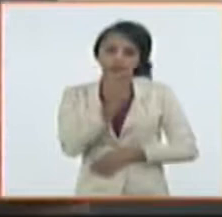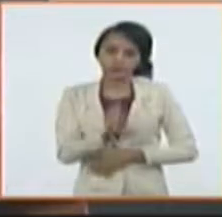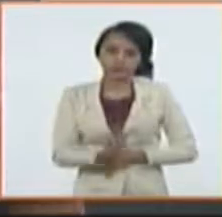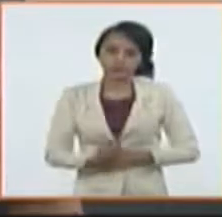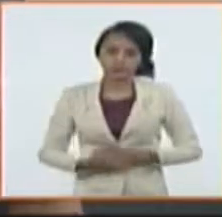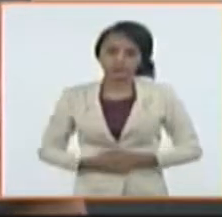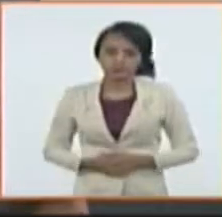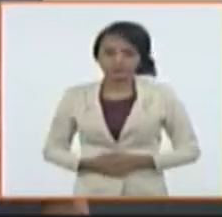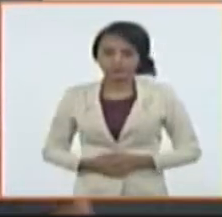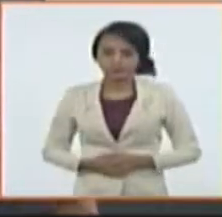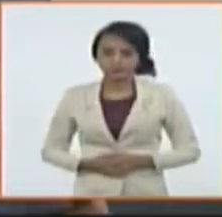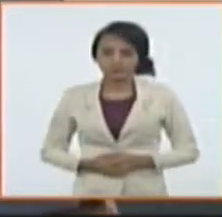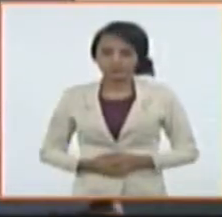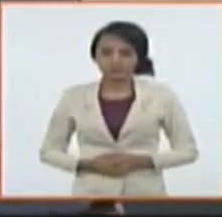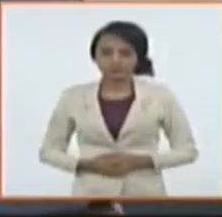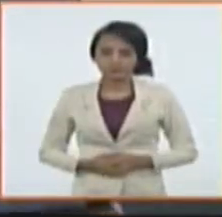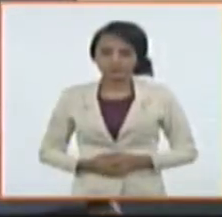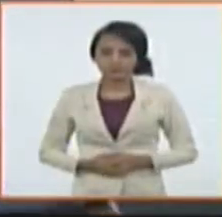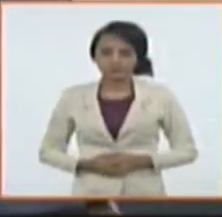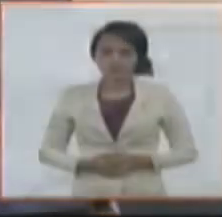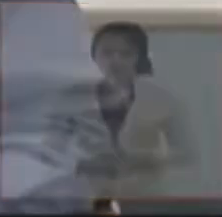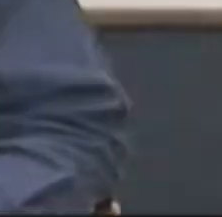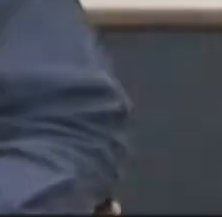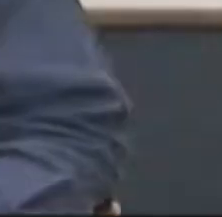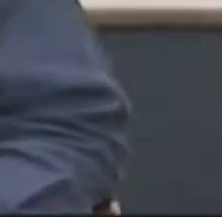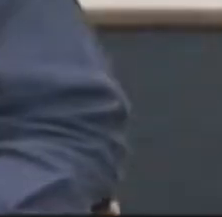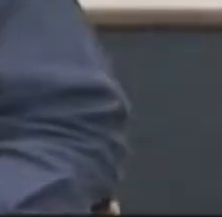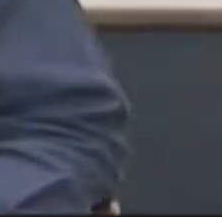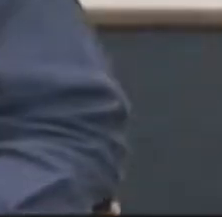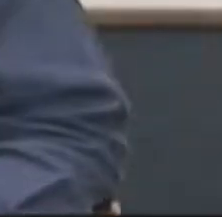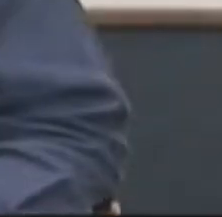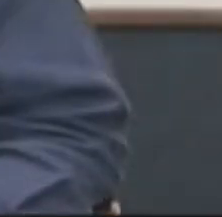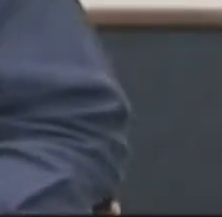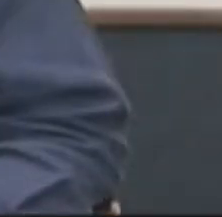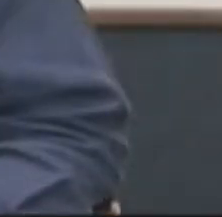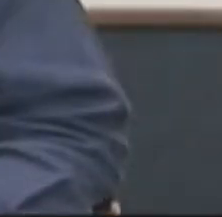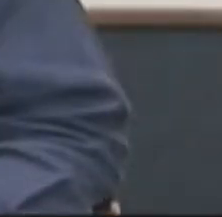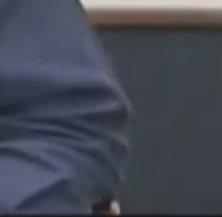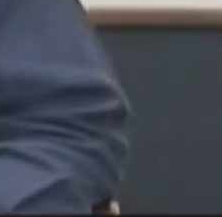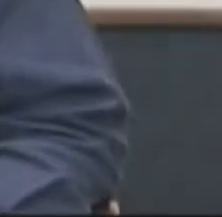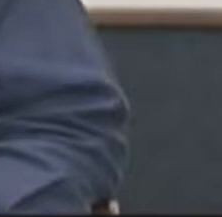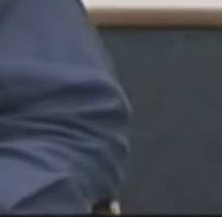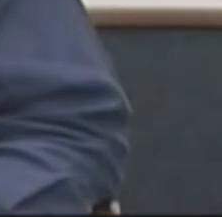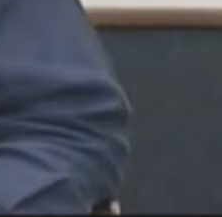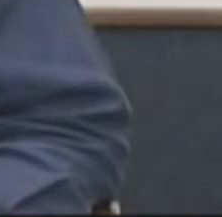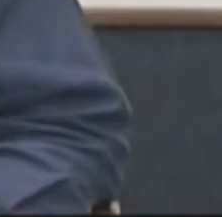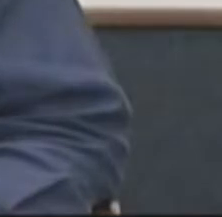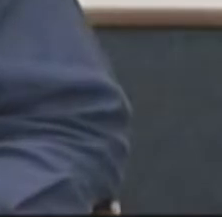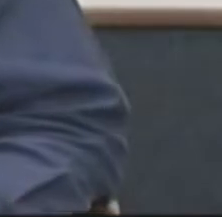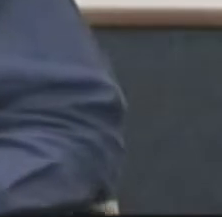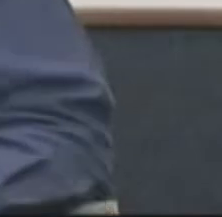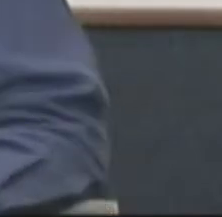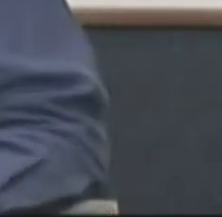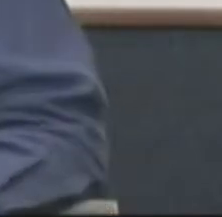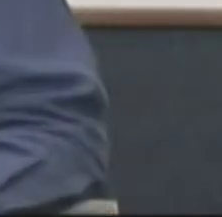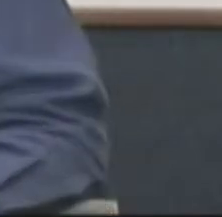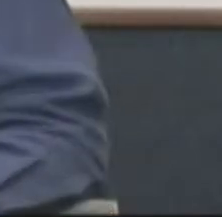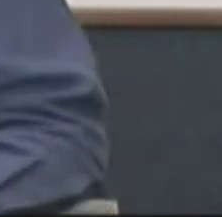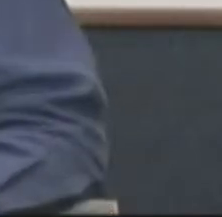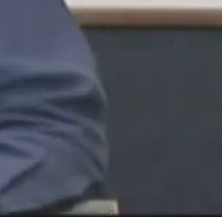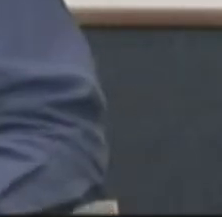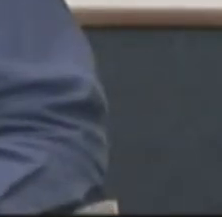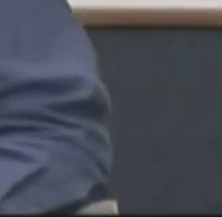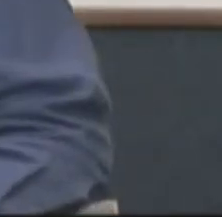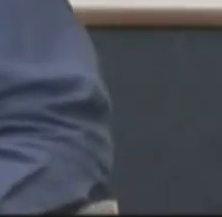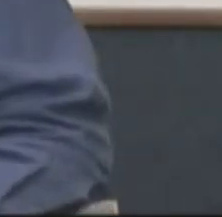ese es un primer elemento conceptual que tenemos que trabajar sobre la base de hacer política. La convicción de que esto requiere